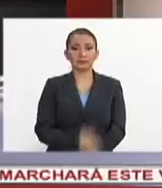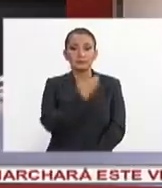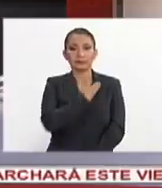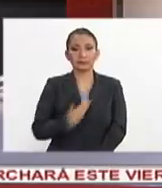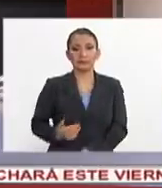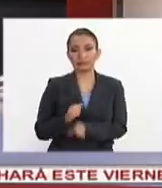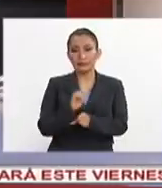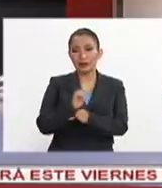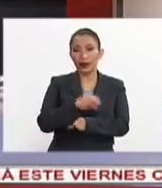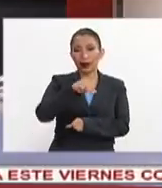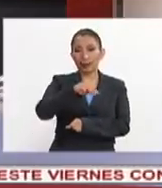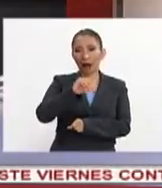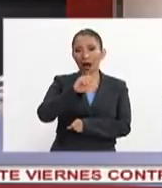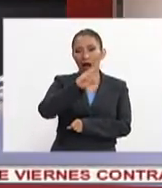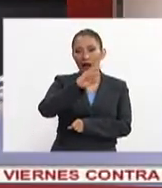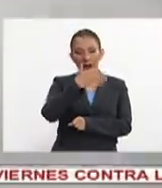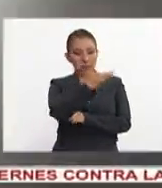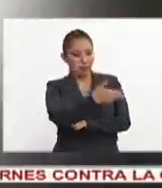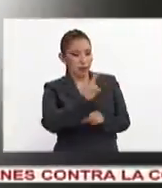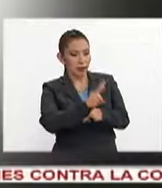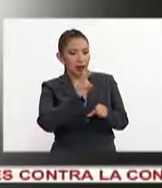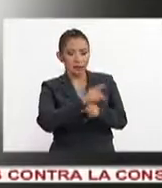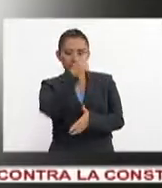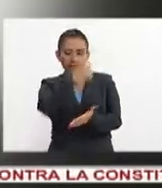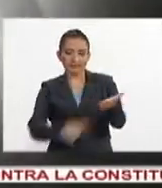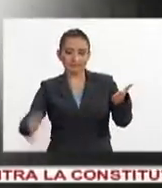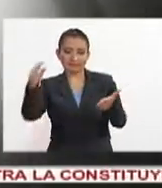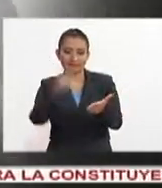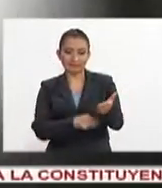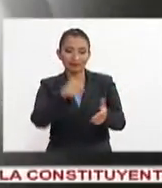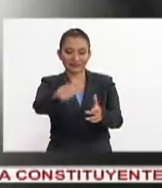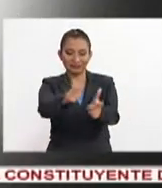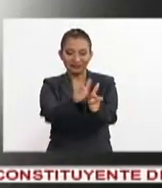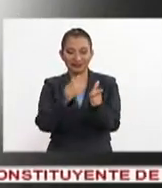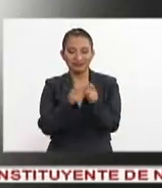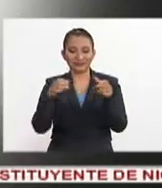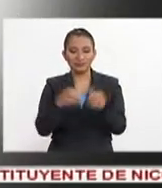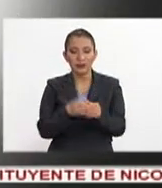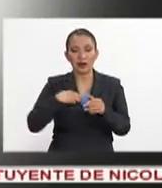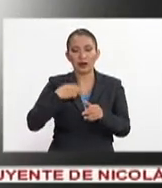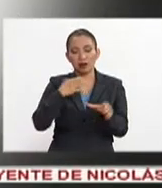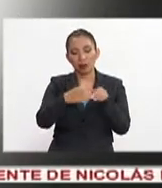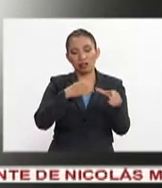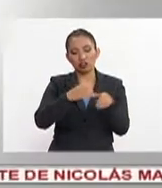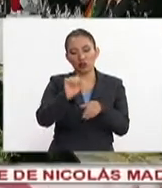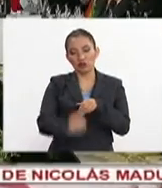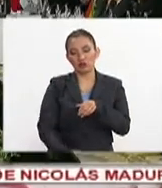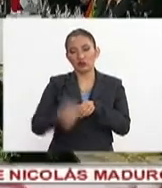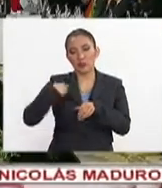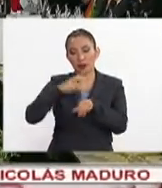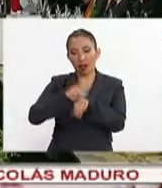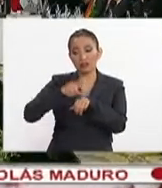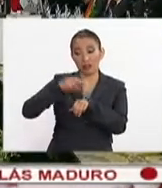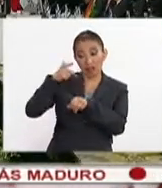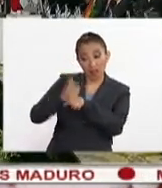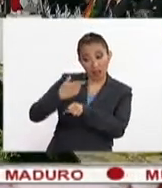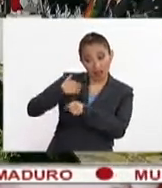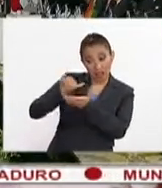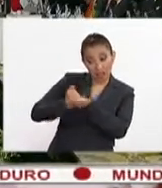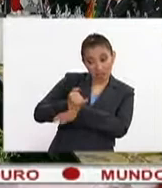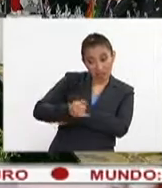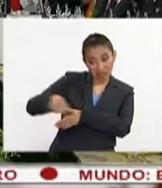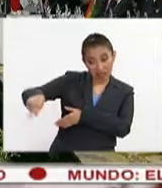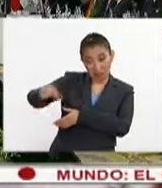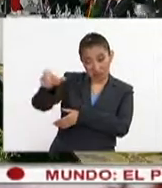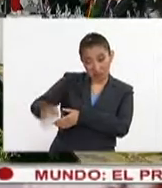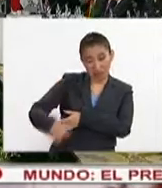presidente de Argentina, Mauricio Macri, pidió que Venezuela sea suspendida del Mercosur. Aseguró que Venezuela dejó de ser una democracia, ya que